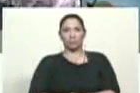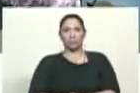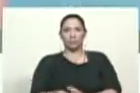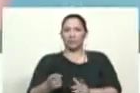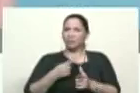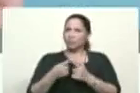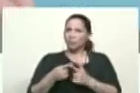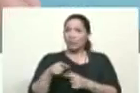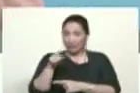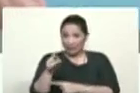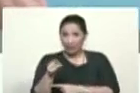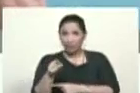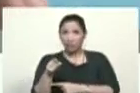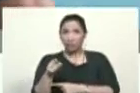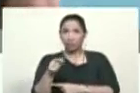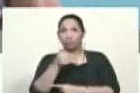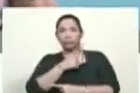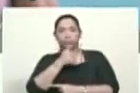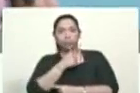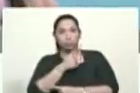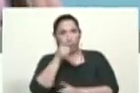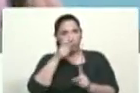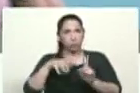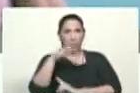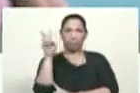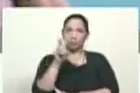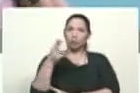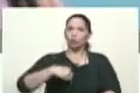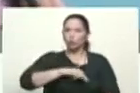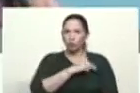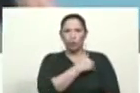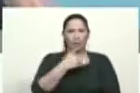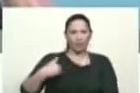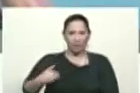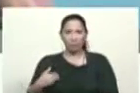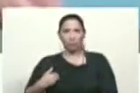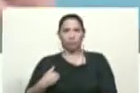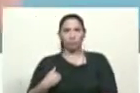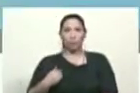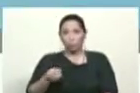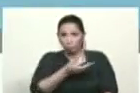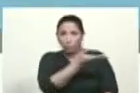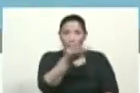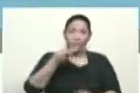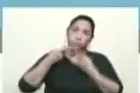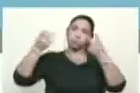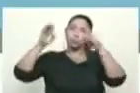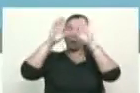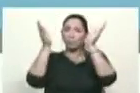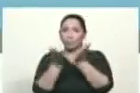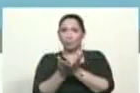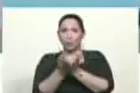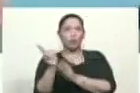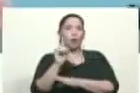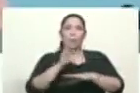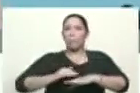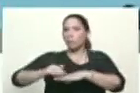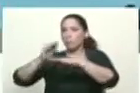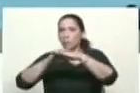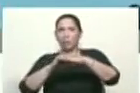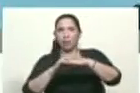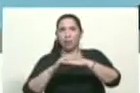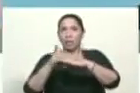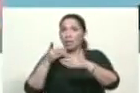Entonces esa es la resistencia del pueblo venezolano y es lo que nosotros queremos que ustedes le lleven al mundo. No se trata de una negociación política en